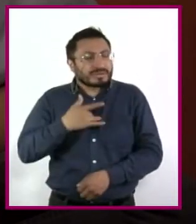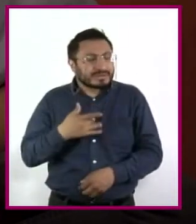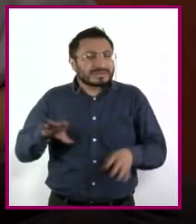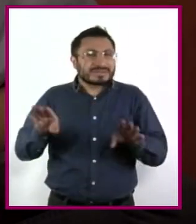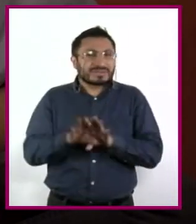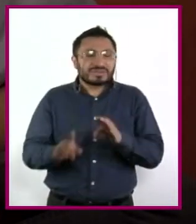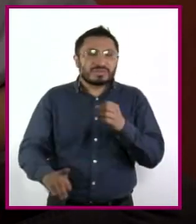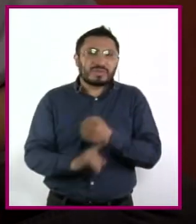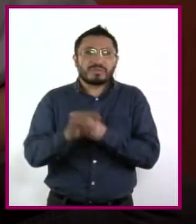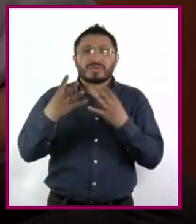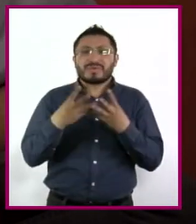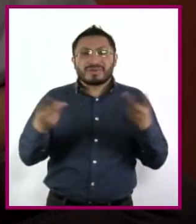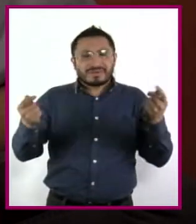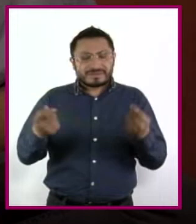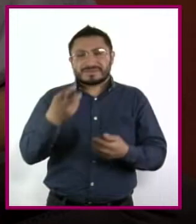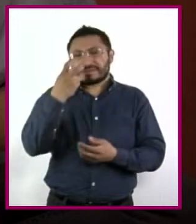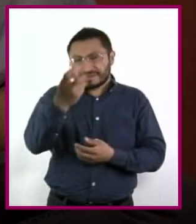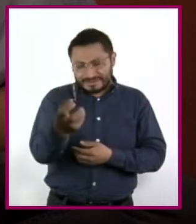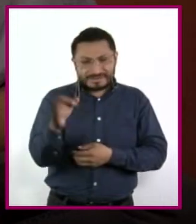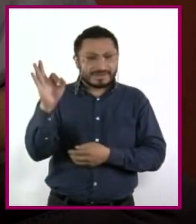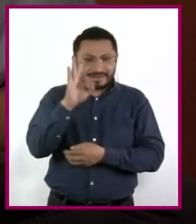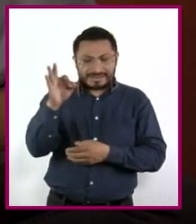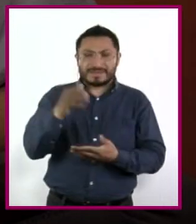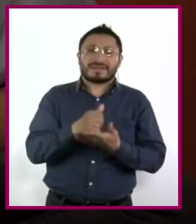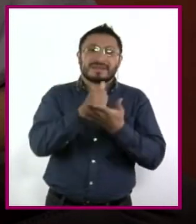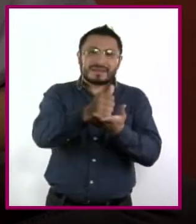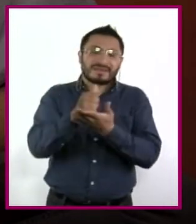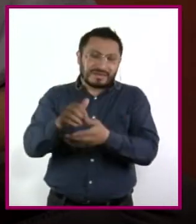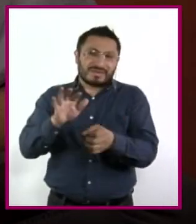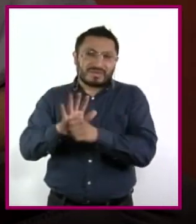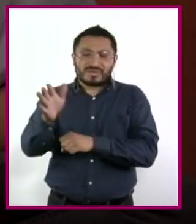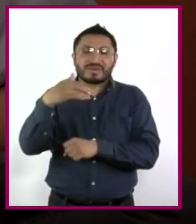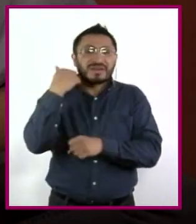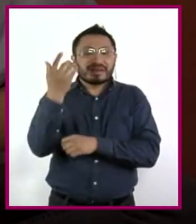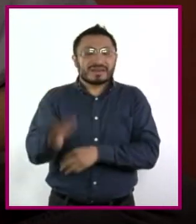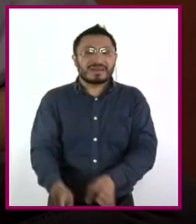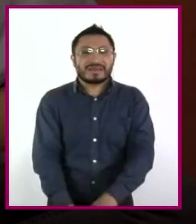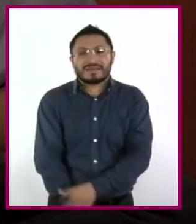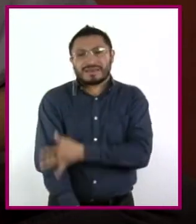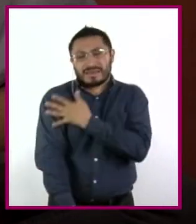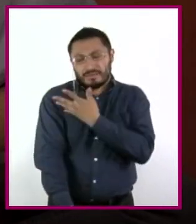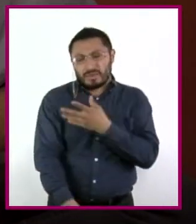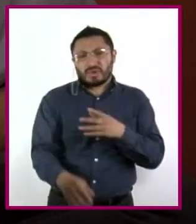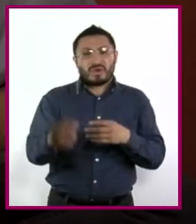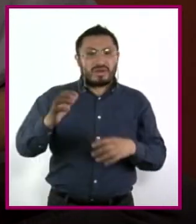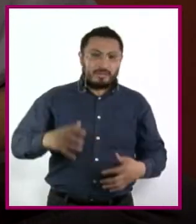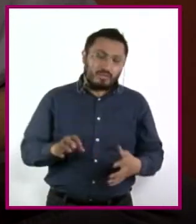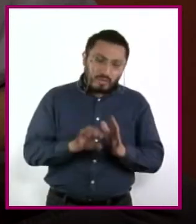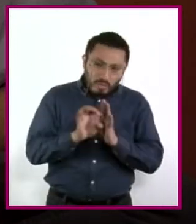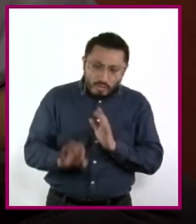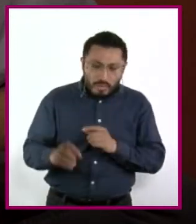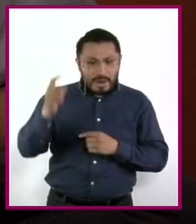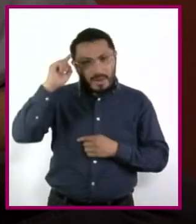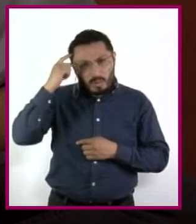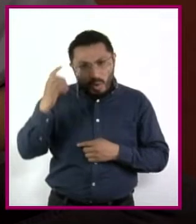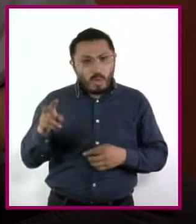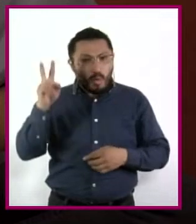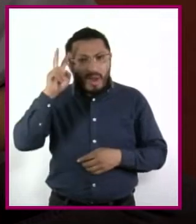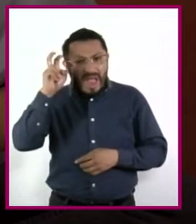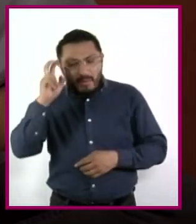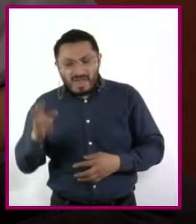la situación? Esto puede funcionar para cualquier emoción aflictiva: enojo, envidia,